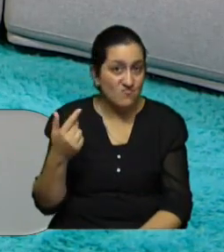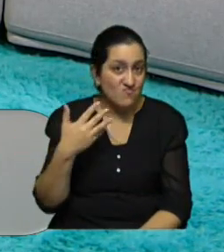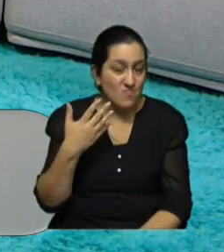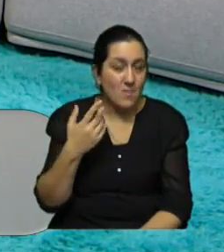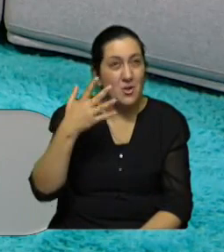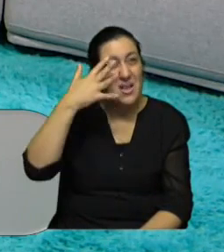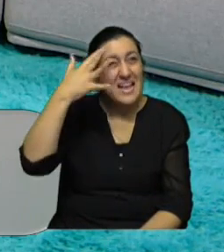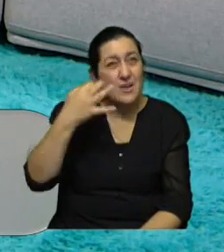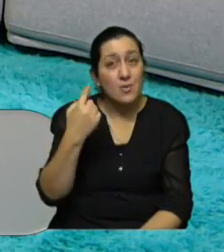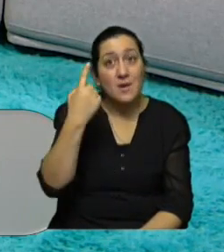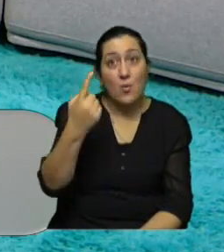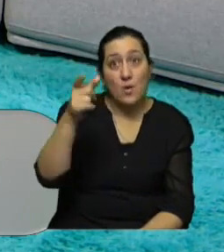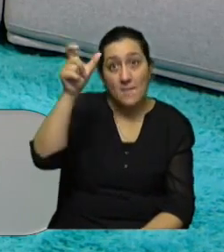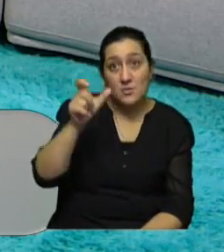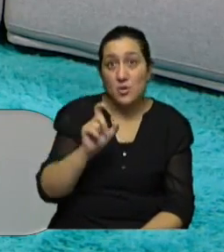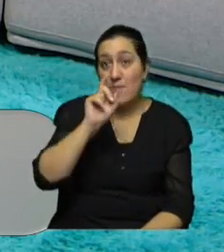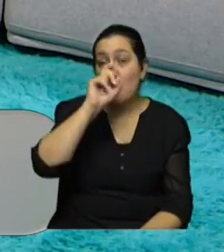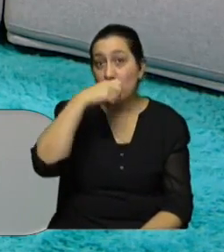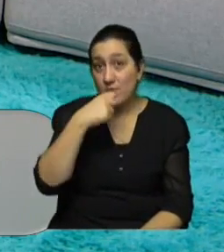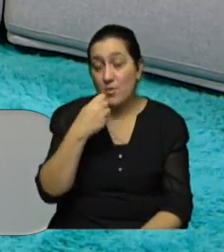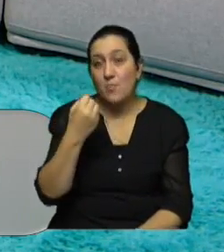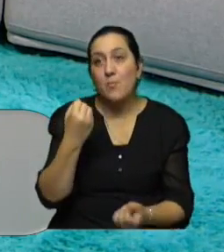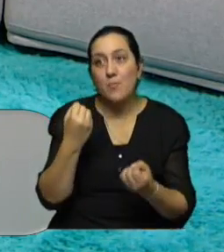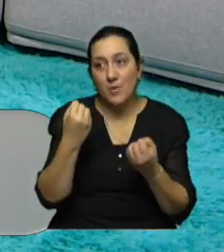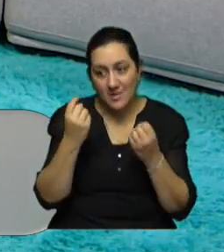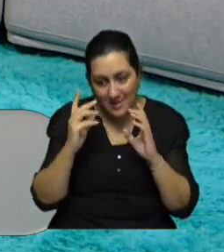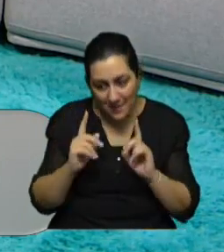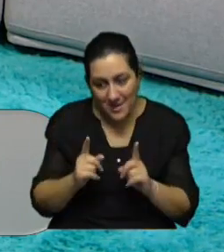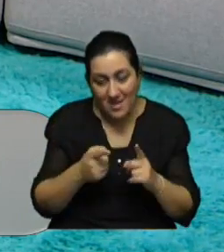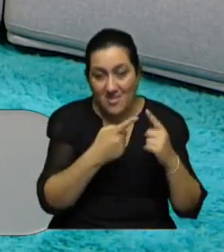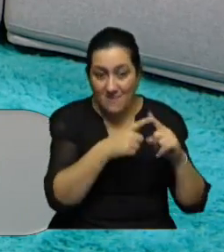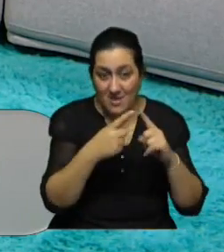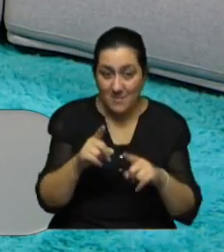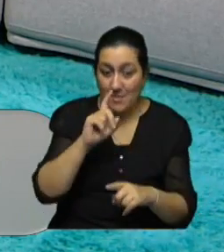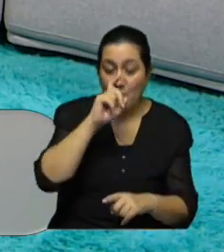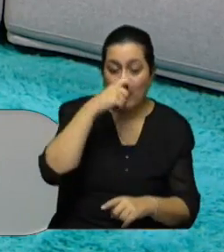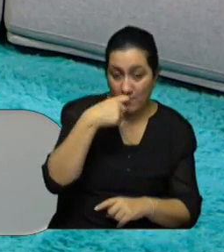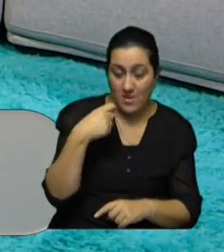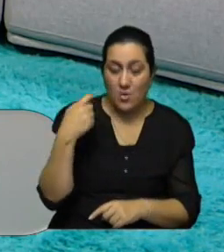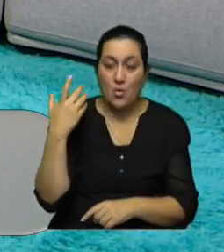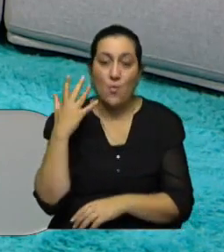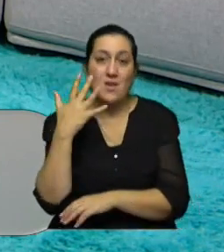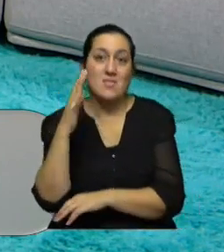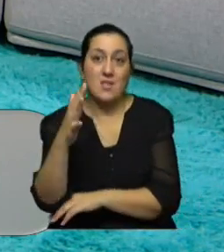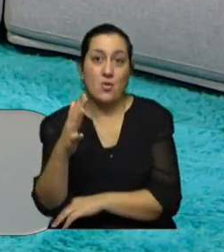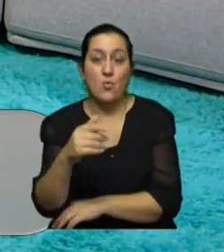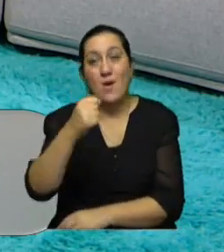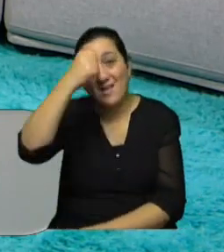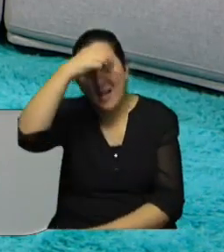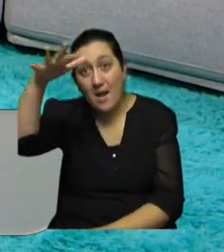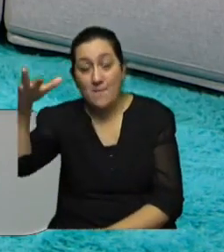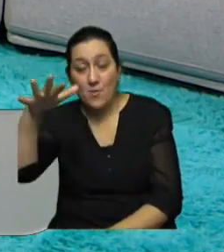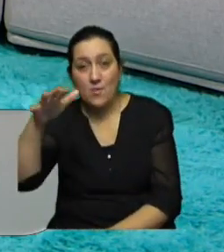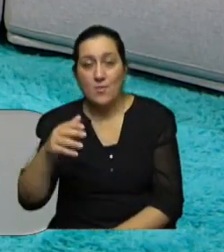una persona, en el caso de Montevideo, porque también difiere para Montevideo, el interior urbano y el interior rural, creo que en el